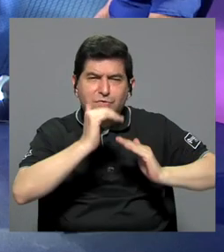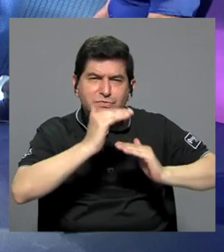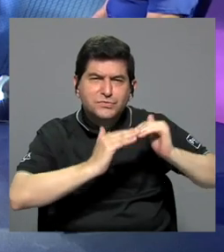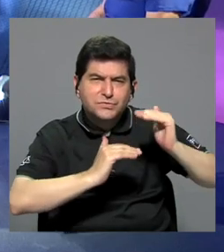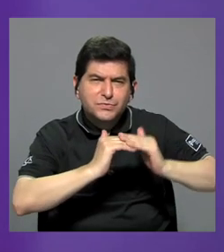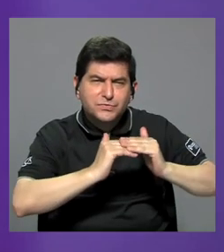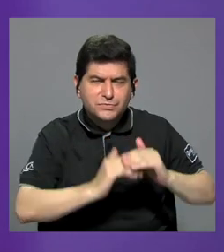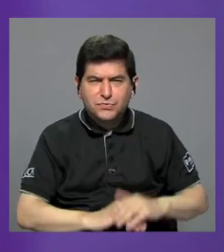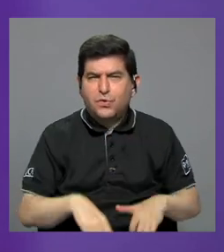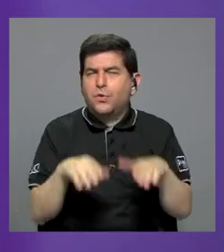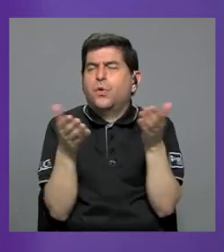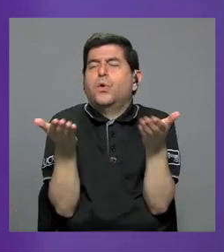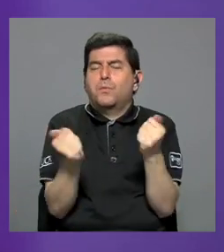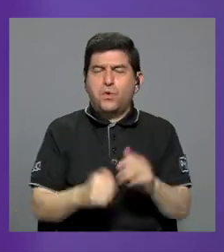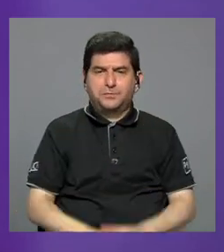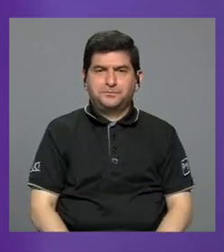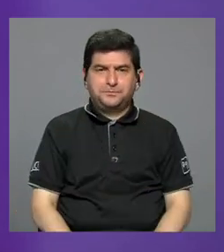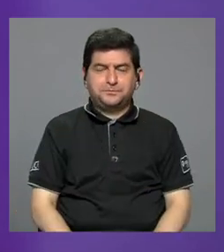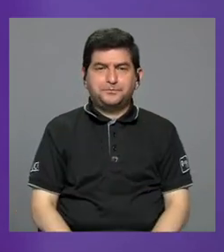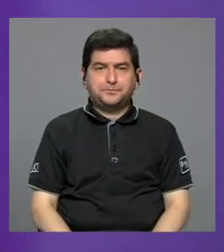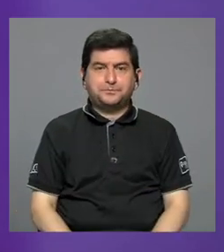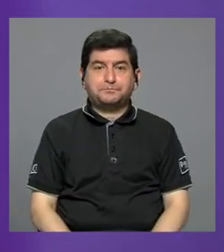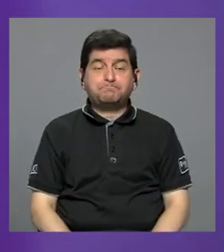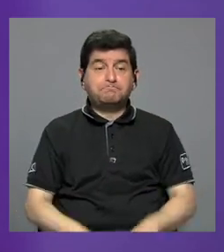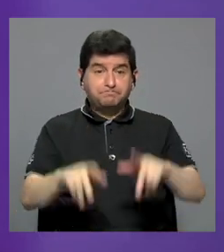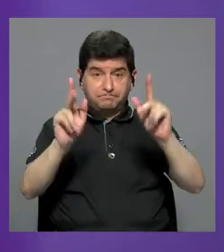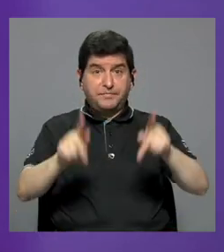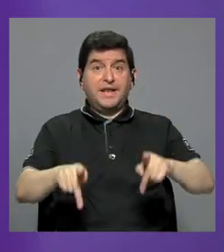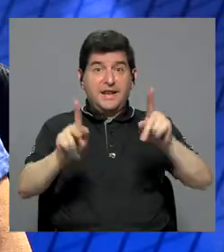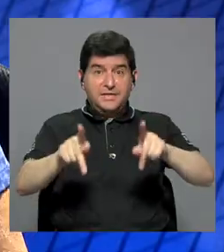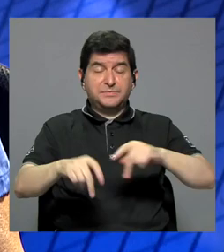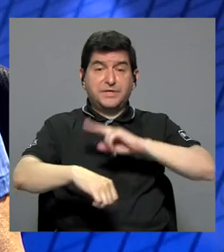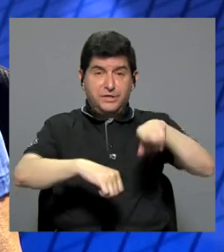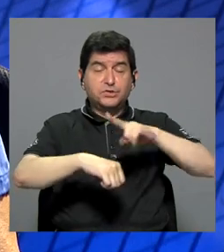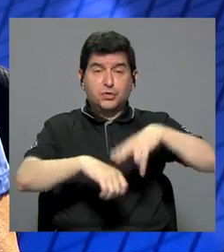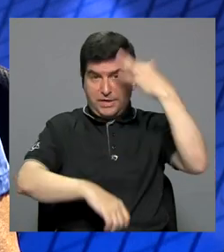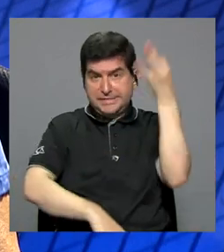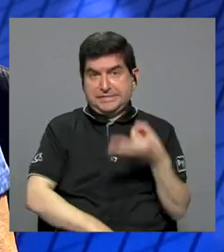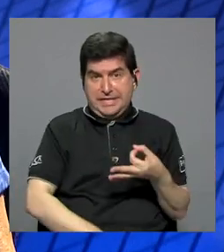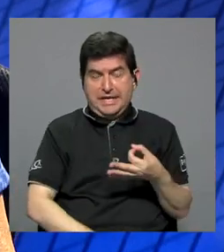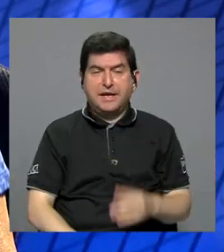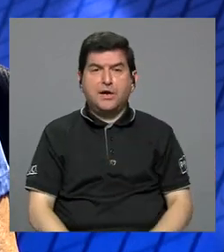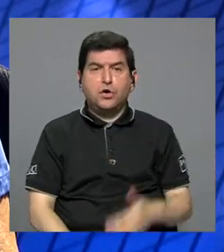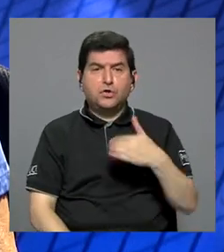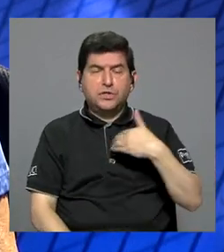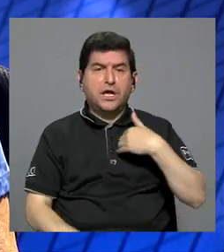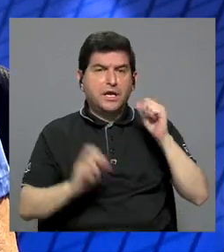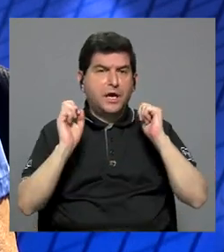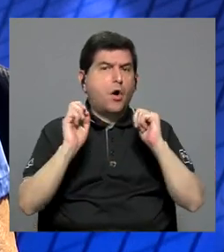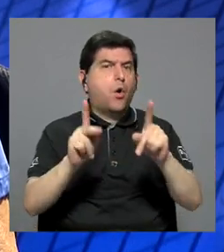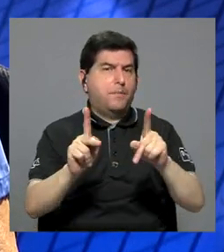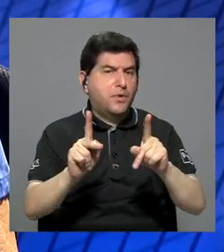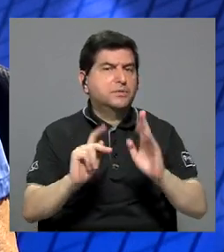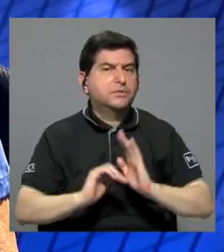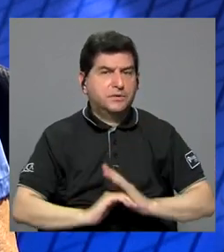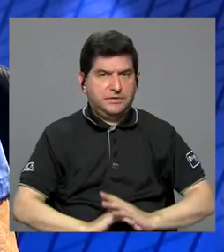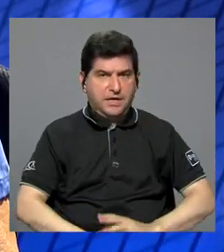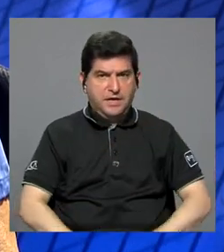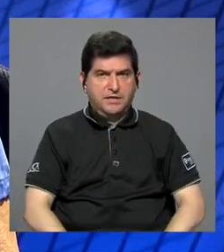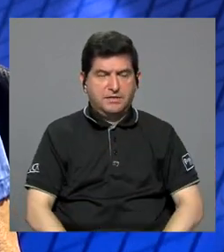construcción? Sí, yo creo que, bueno, el público nacional creo que, bueno, va a tener la oportunidad de